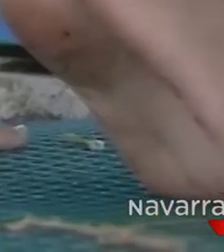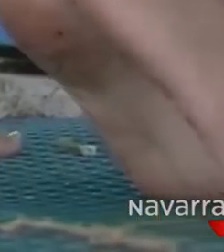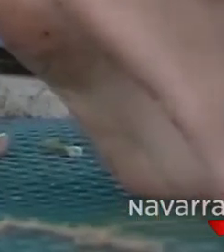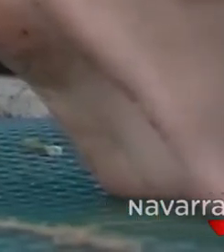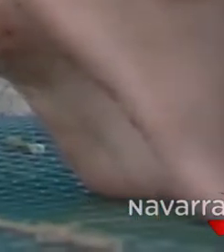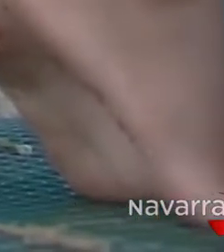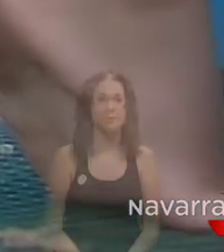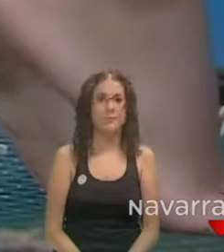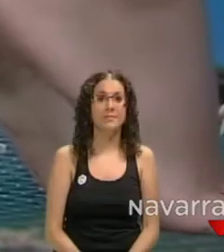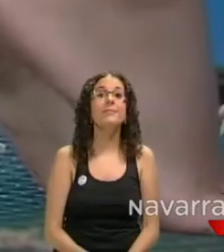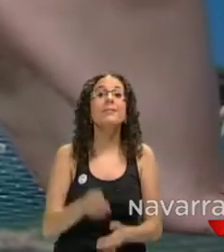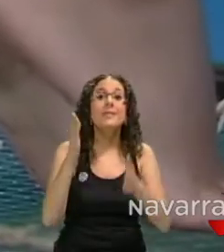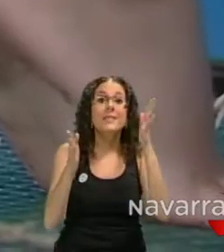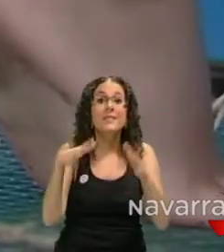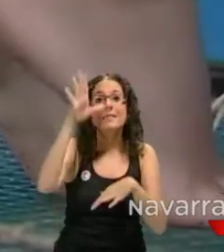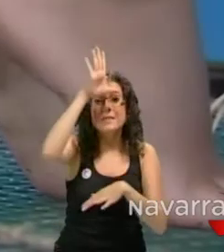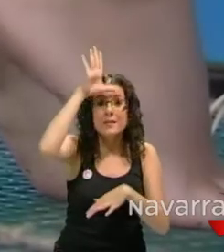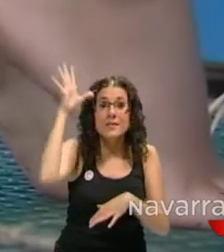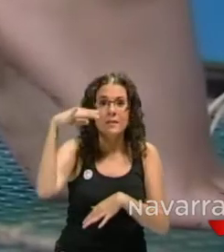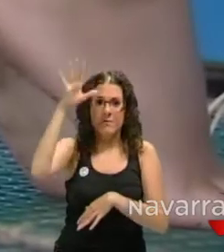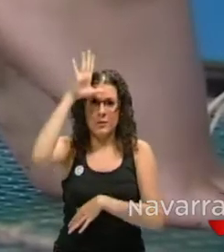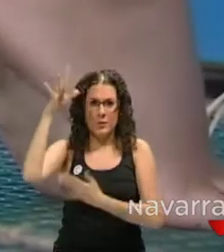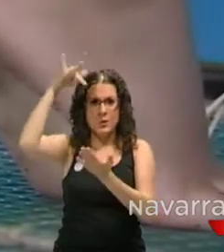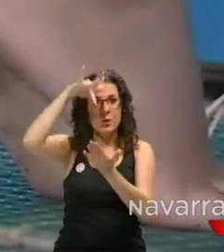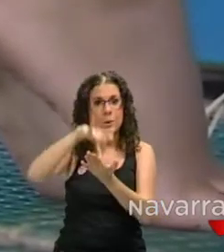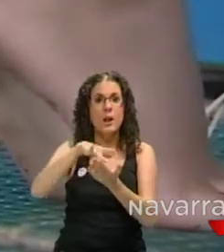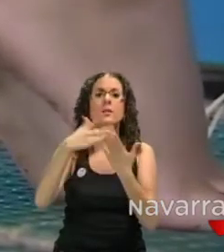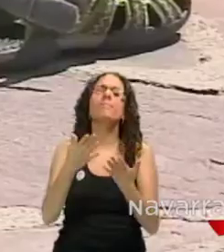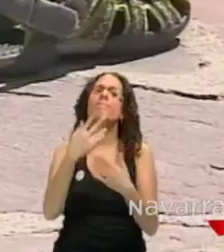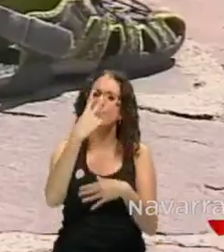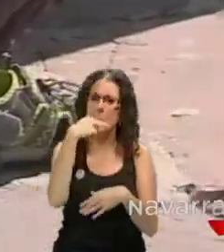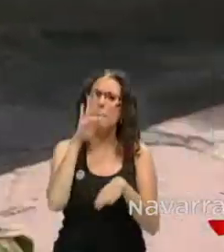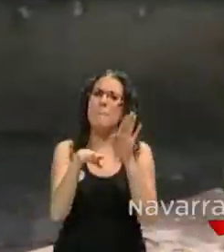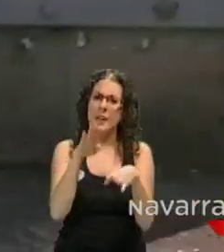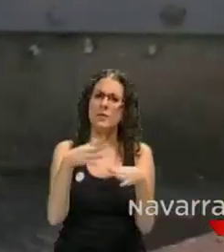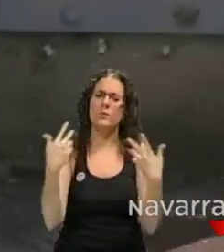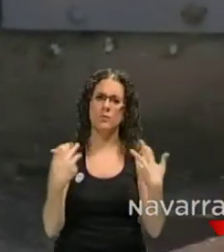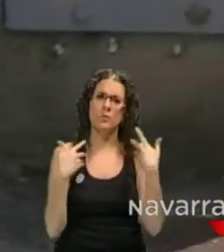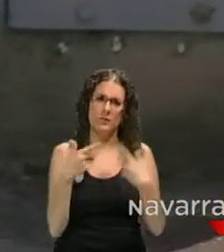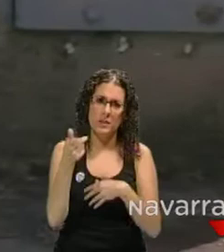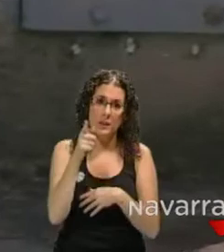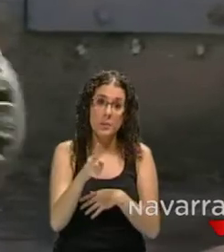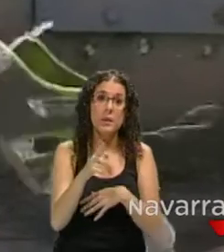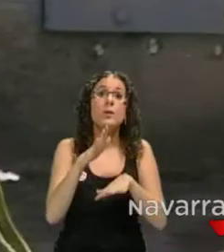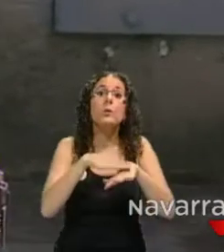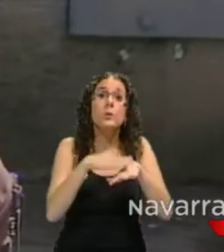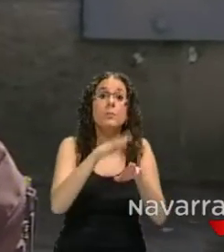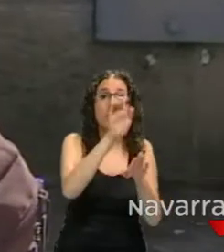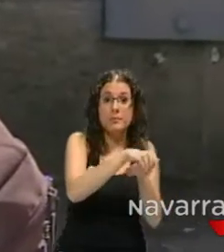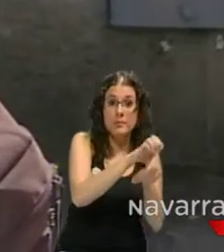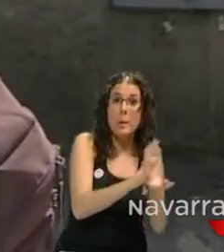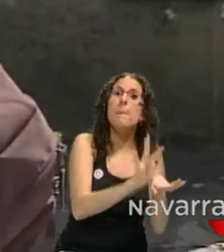Con la llegada del verano y el calor también lo hace un periodo delicado para los pies. Tanto el tipo de calzado que empleamos como las